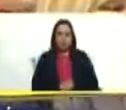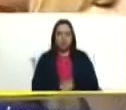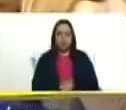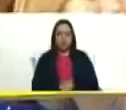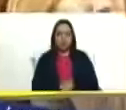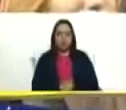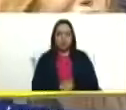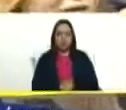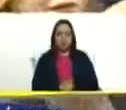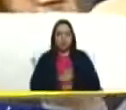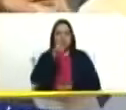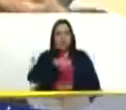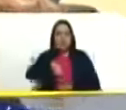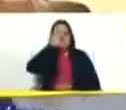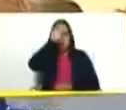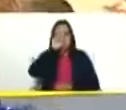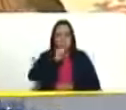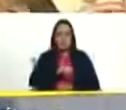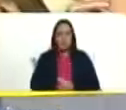Y también hemos aprendido